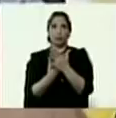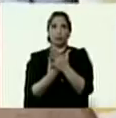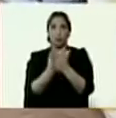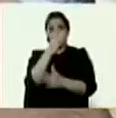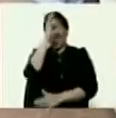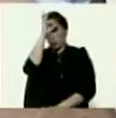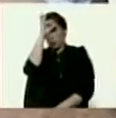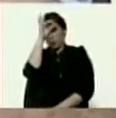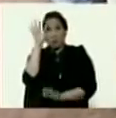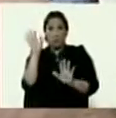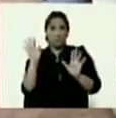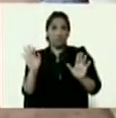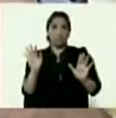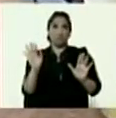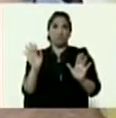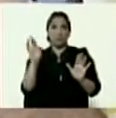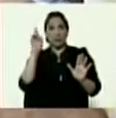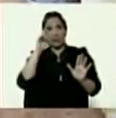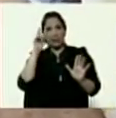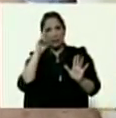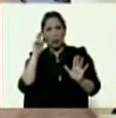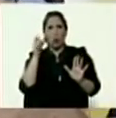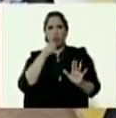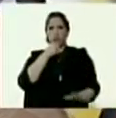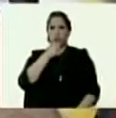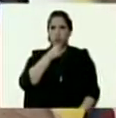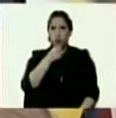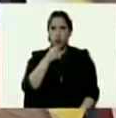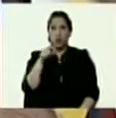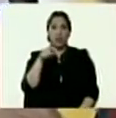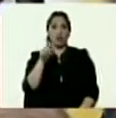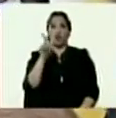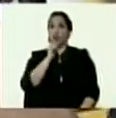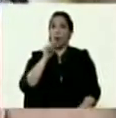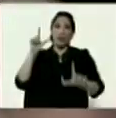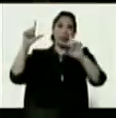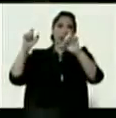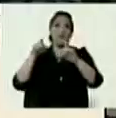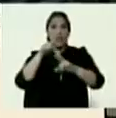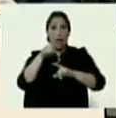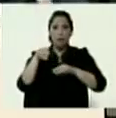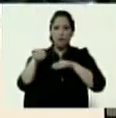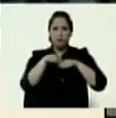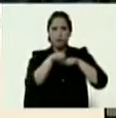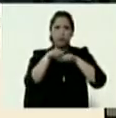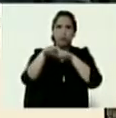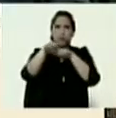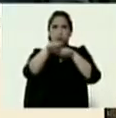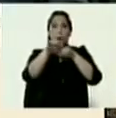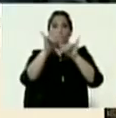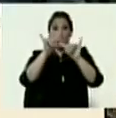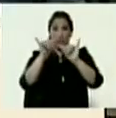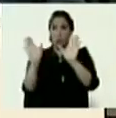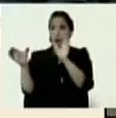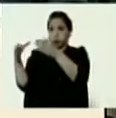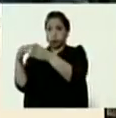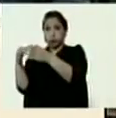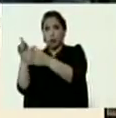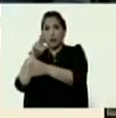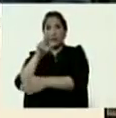por razón de su oficio periodístico, que no fue un selfie, es que fue trasladado por los paramilitares de